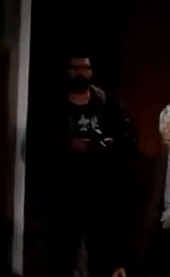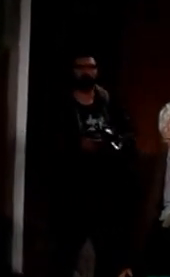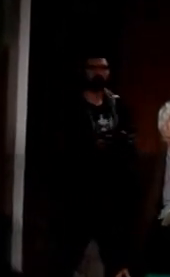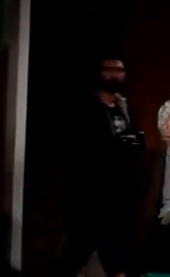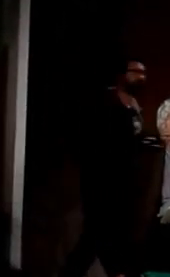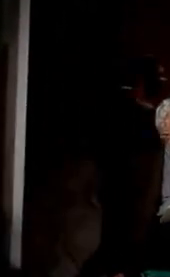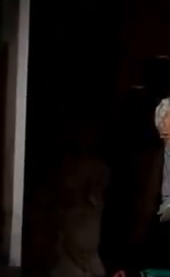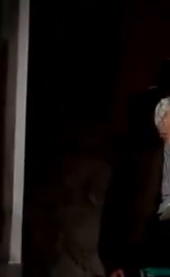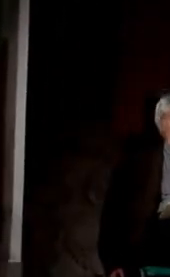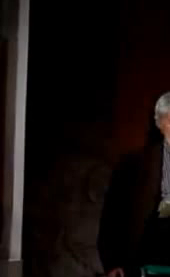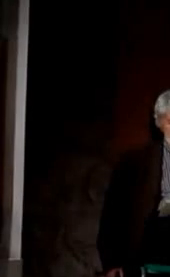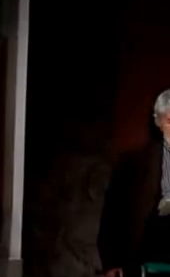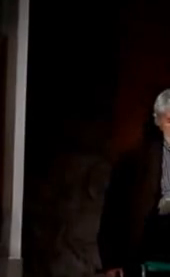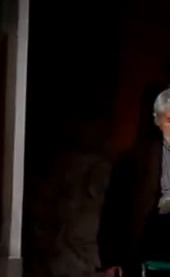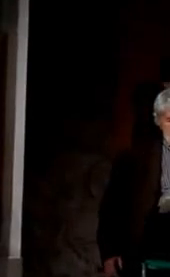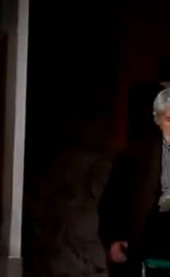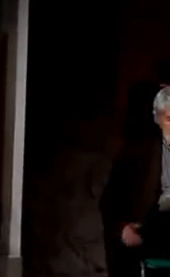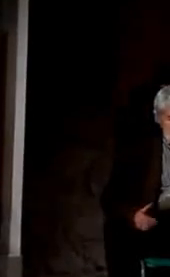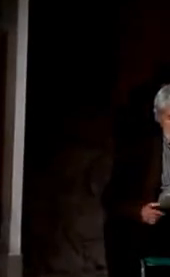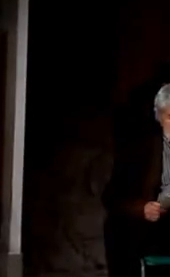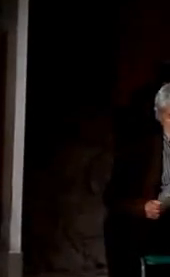os recursos, os mecanismos